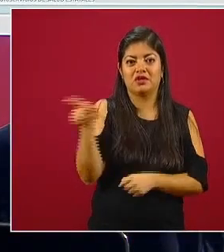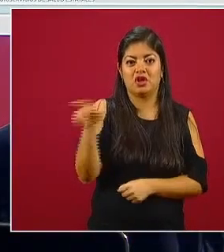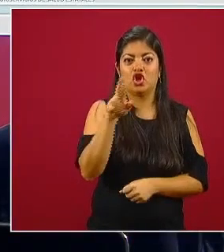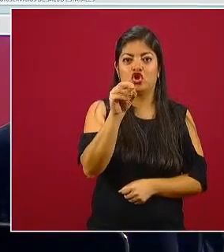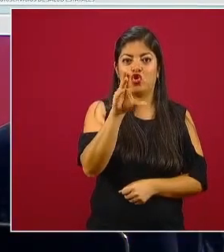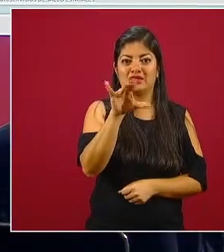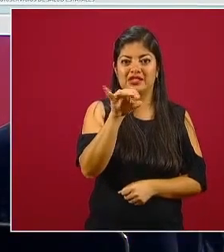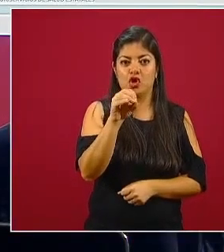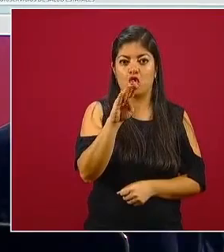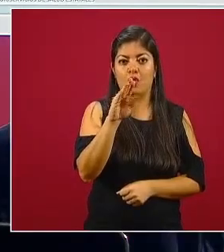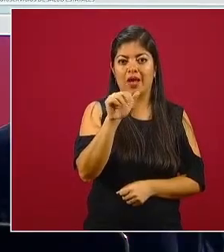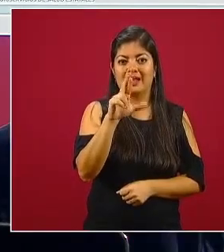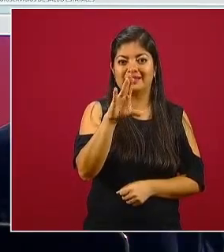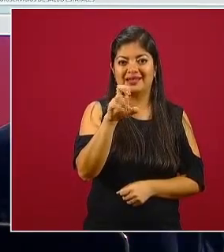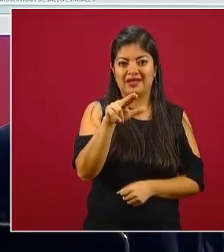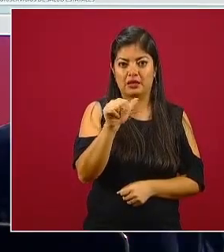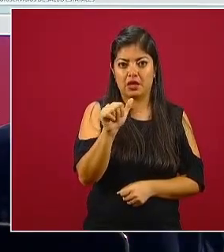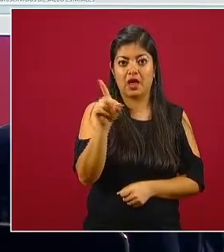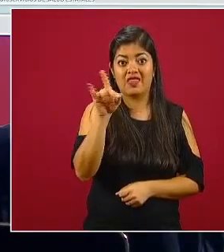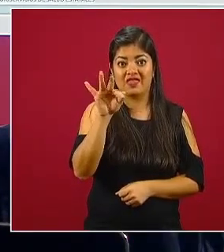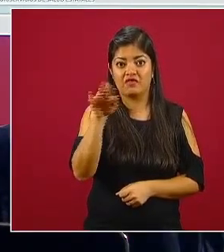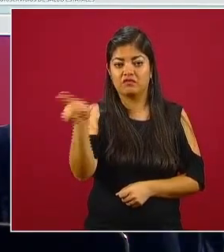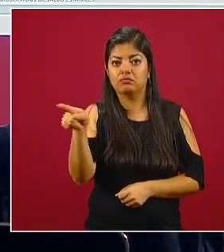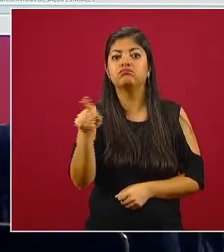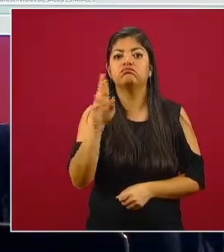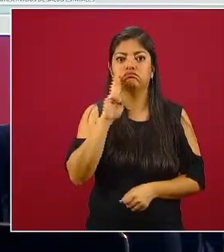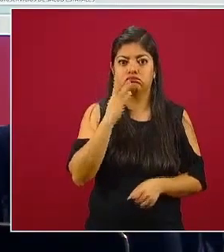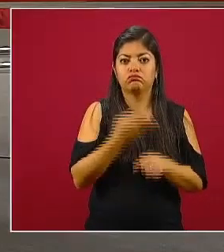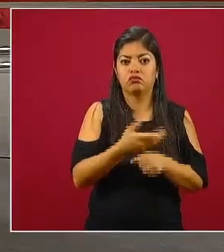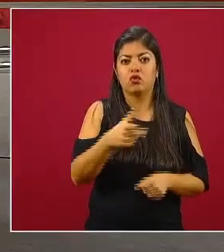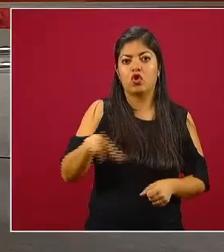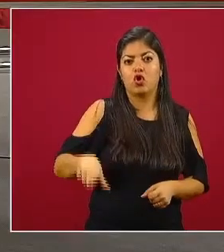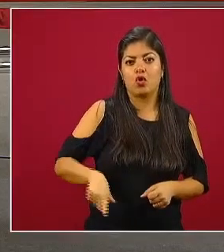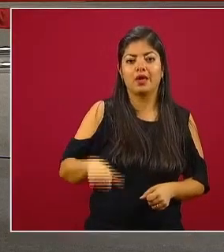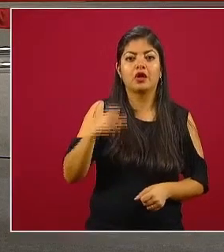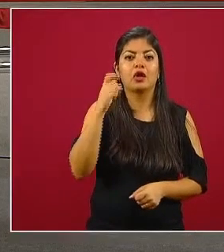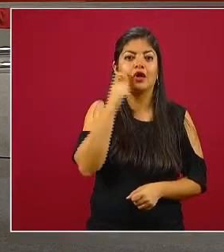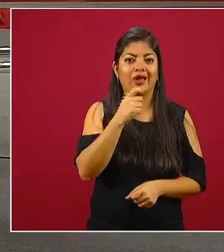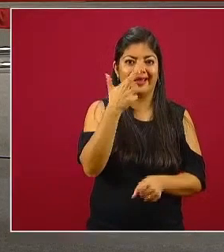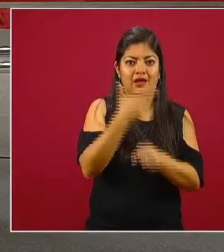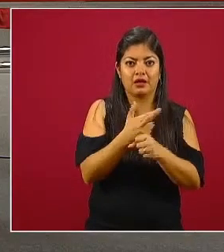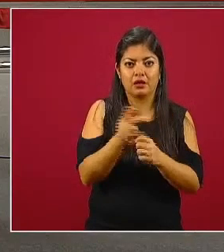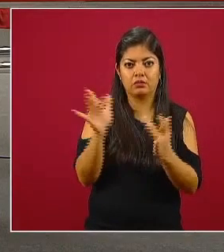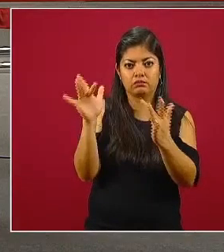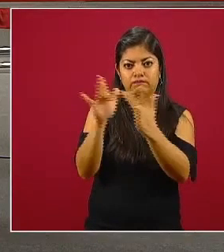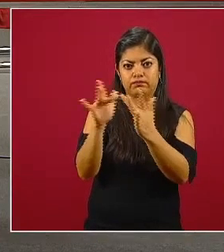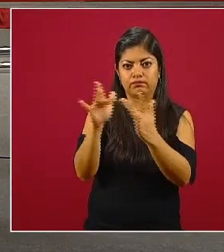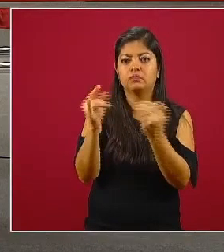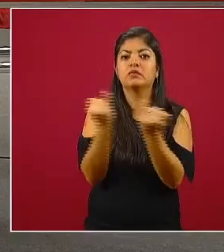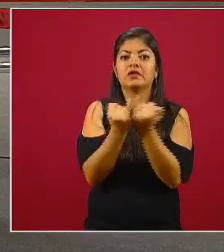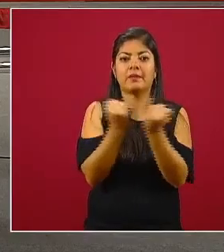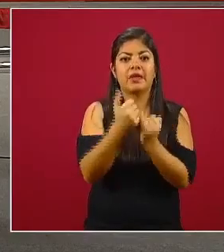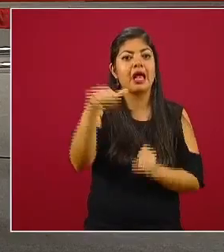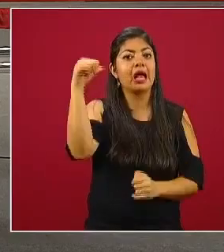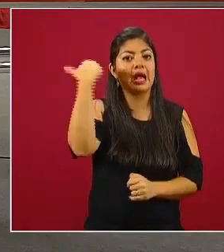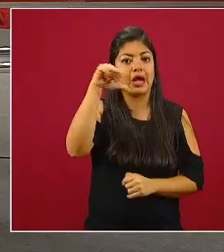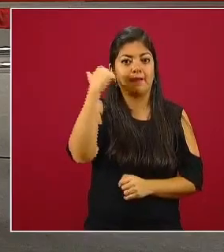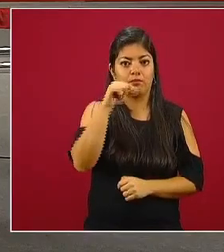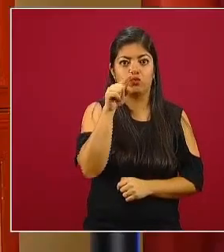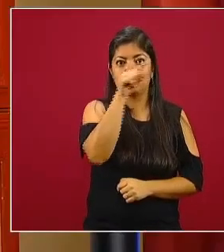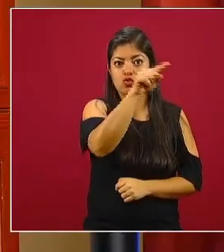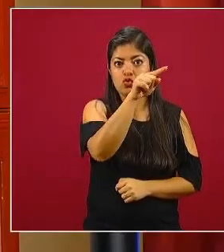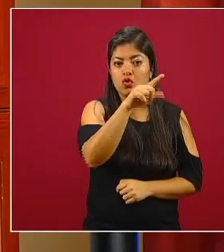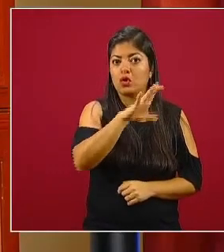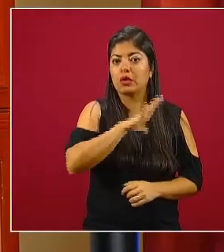Rocío Bárcena del DIF, que está muy coordinada con el gobierno del estado de Guerrero, y particularmente en Acapulco, en donde había la